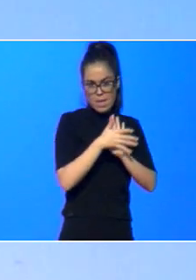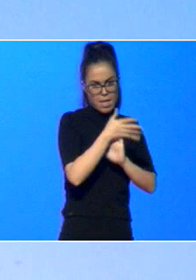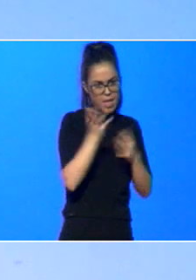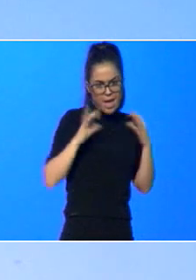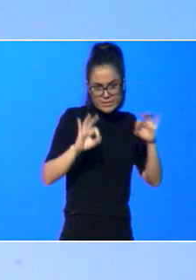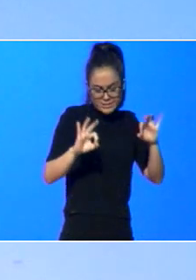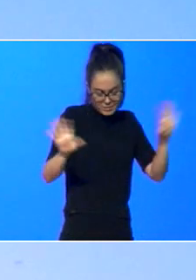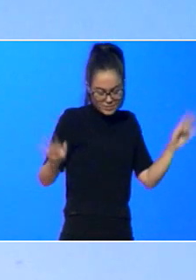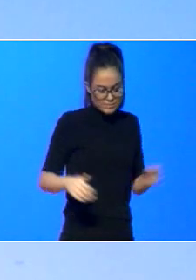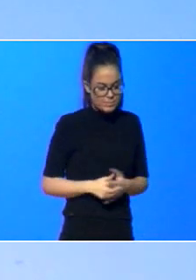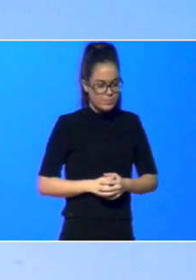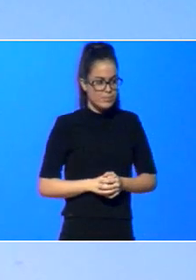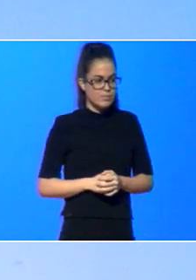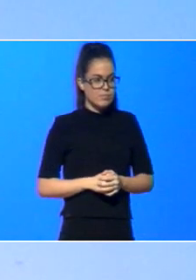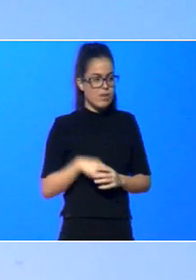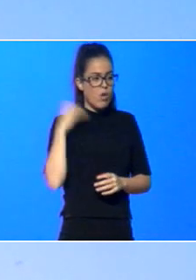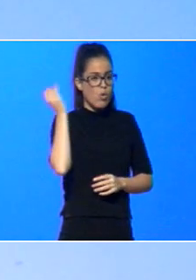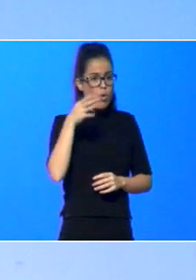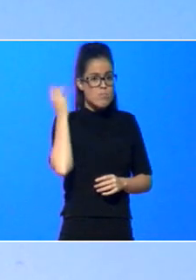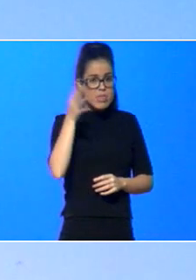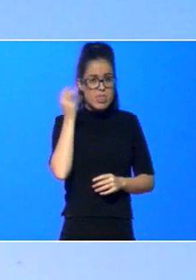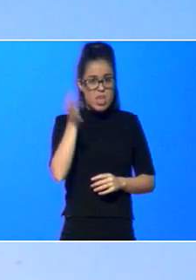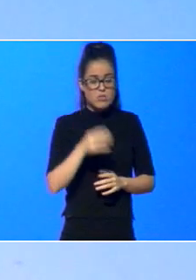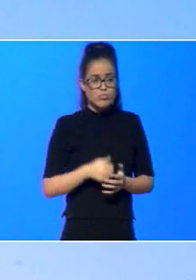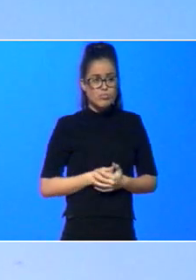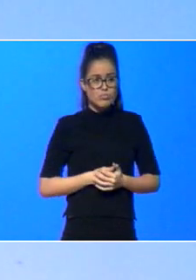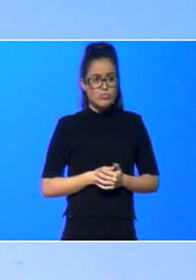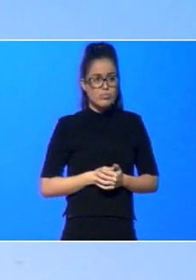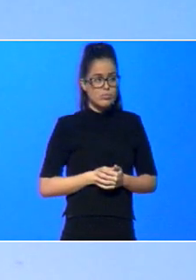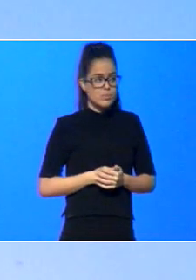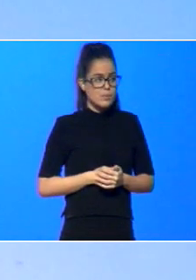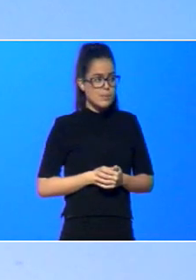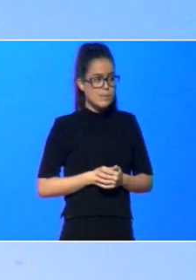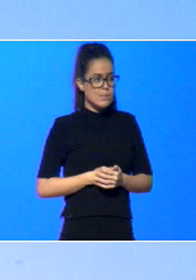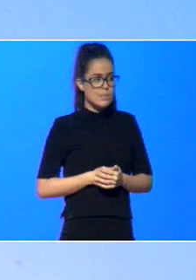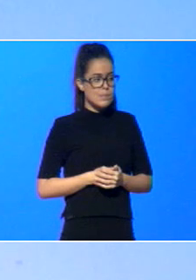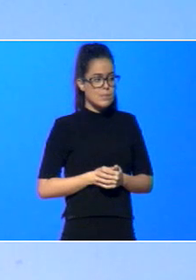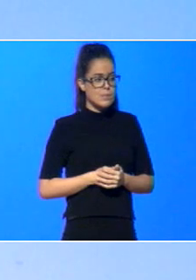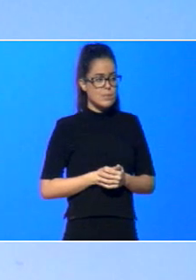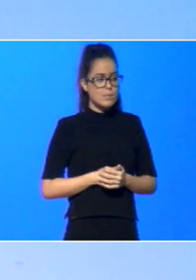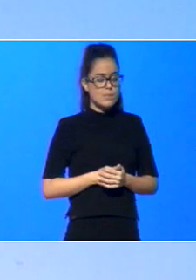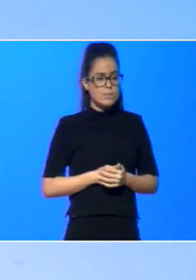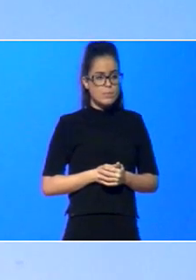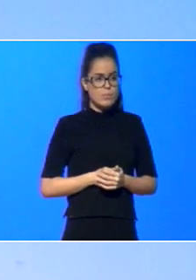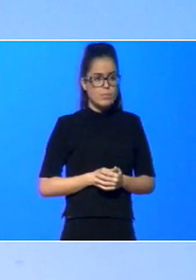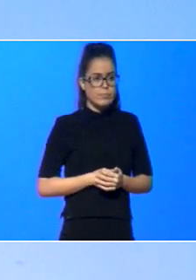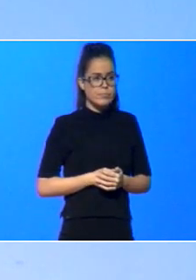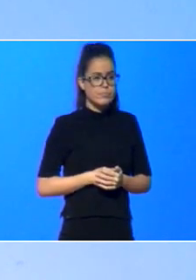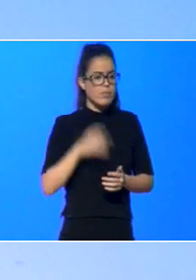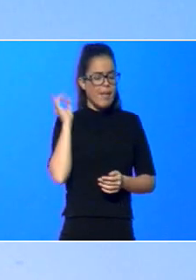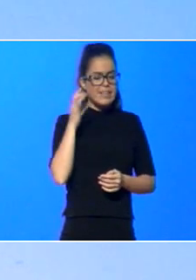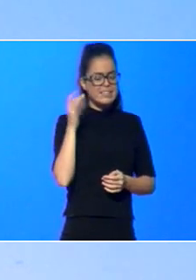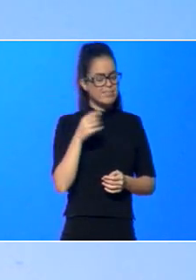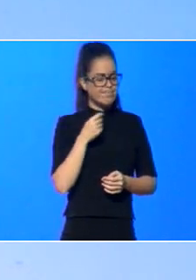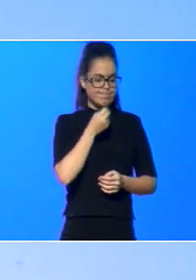el la convención la convención No se ha satisfecho